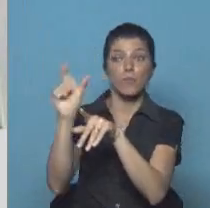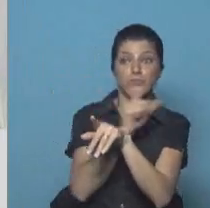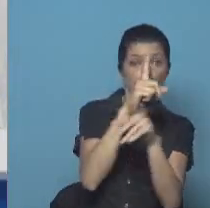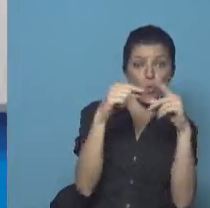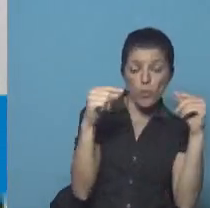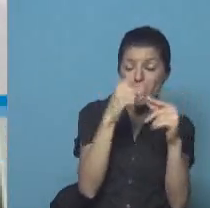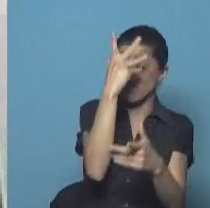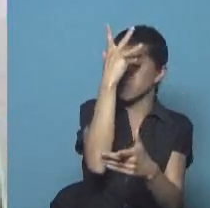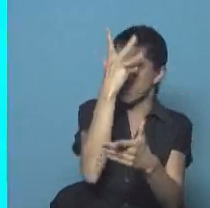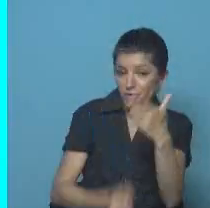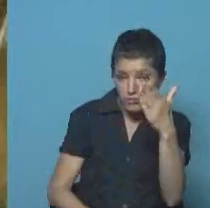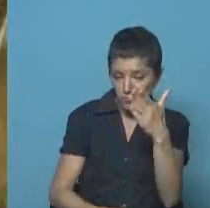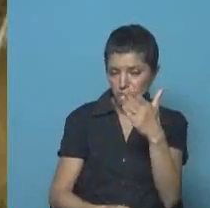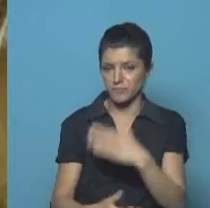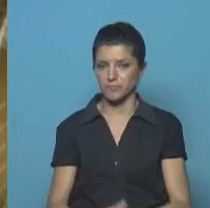cuenta equivocado.